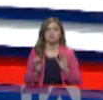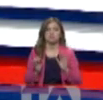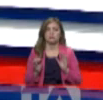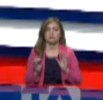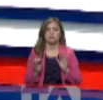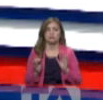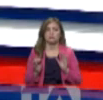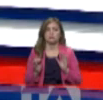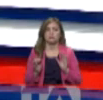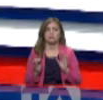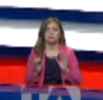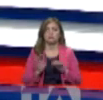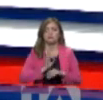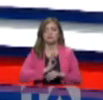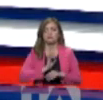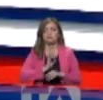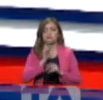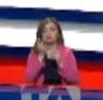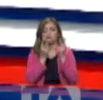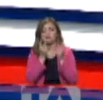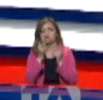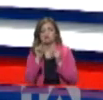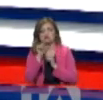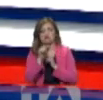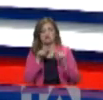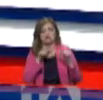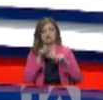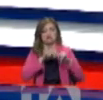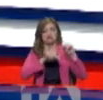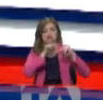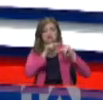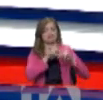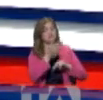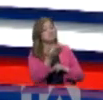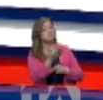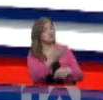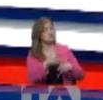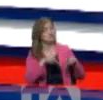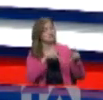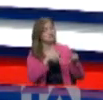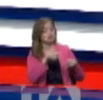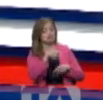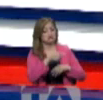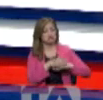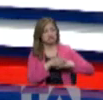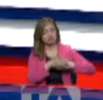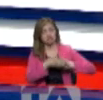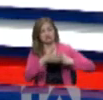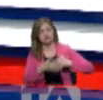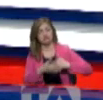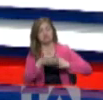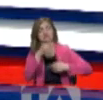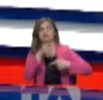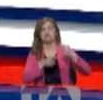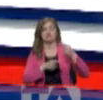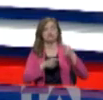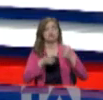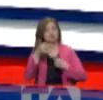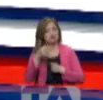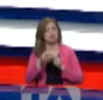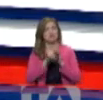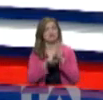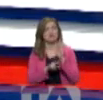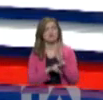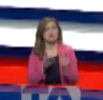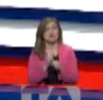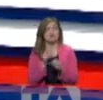eran como técnicos que iban a visitar las construcciones para justamente verificar de que cumplan con todas las reglas. Eso